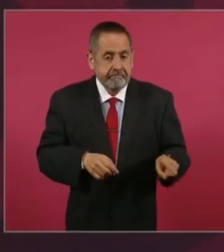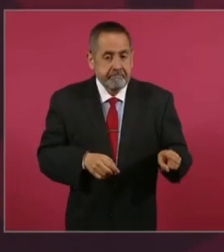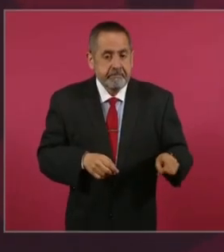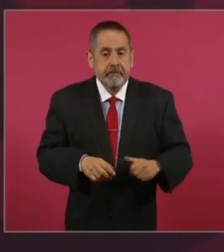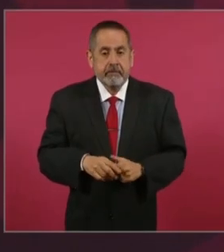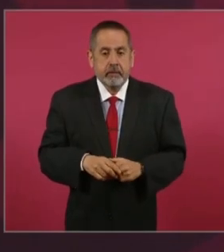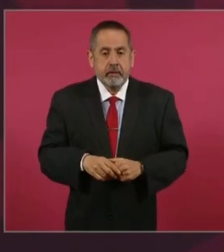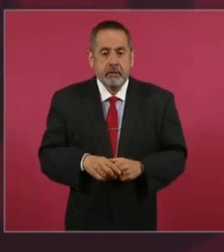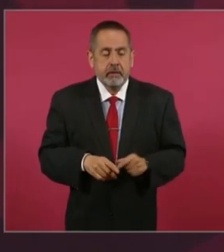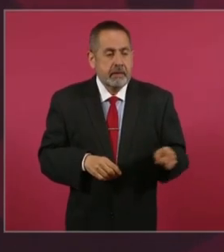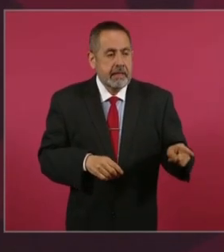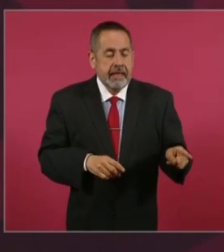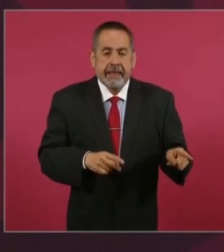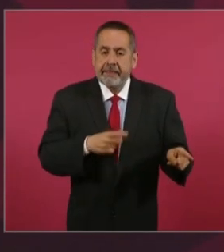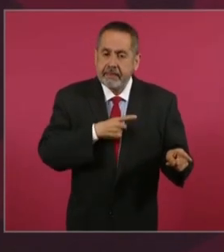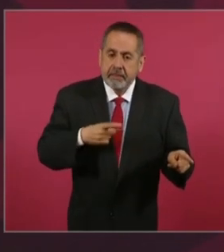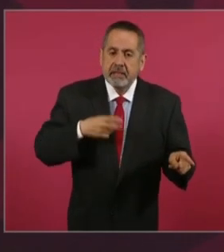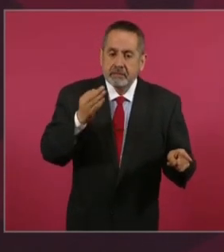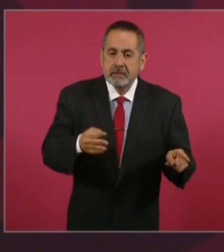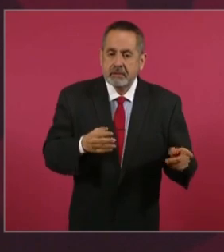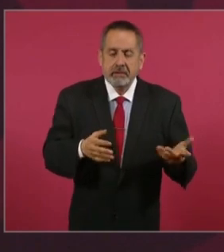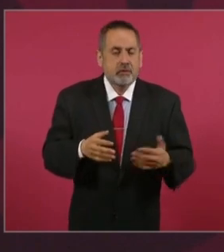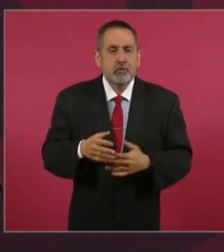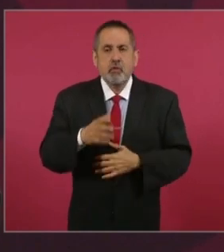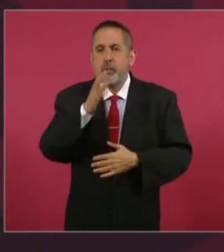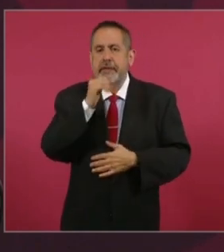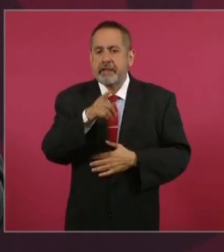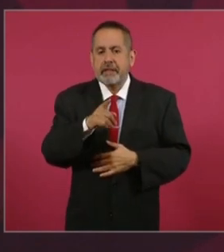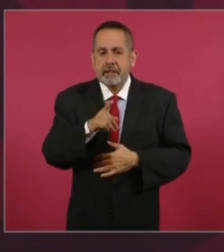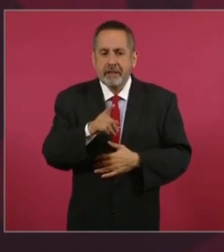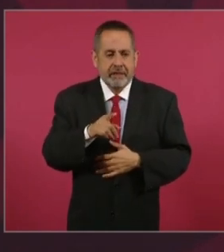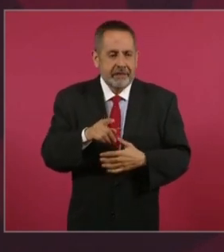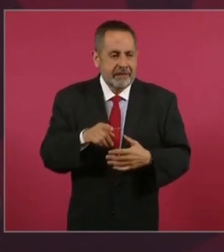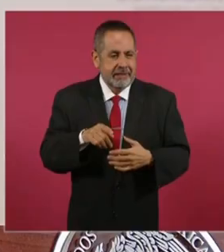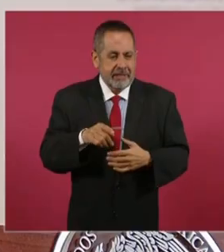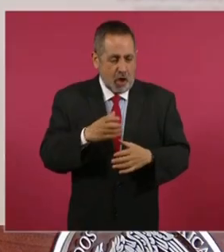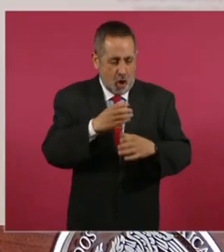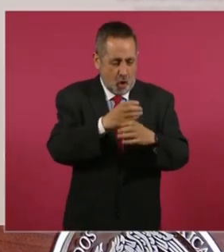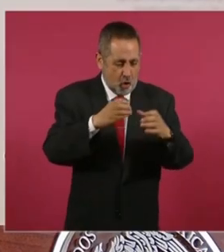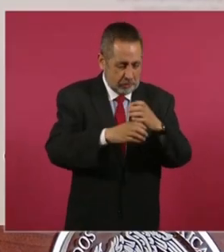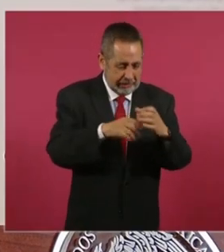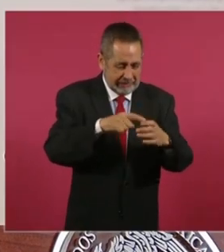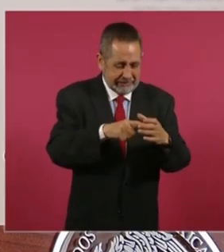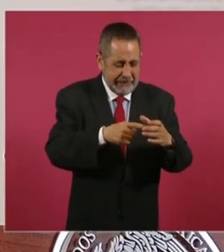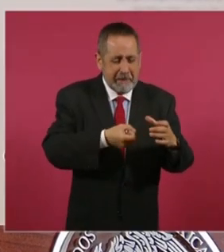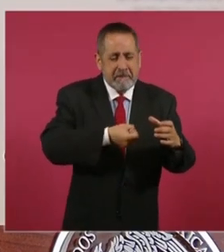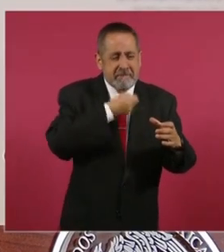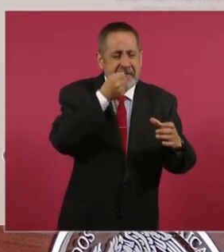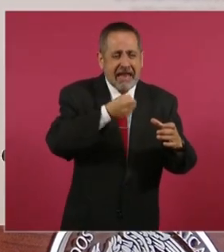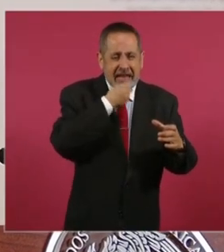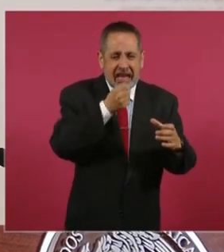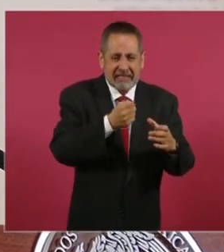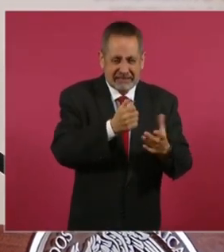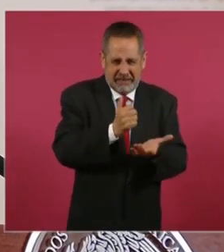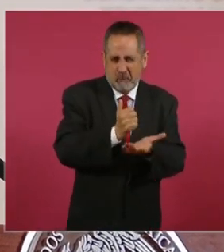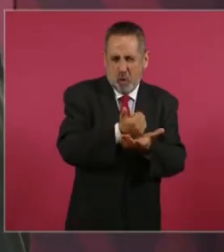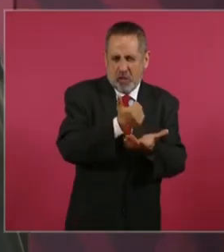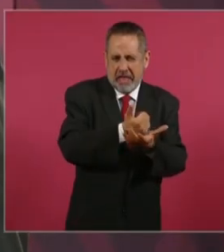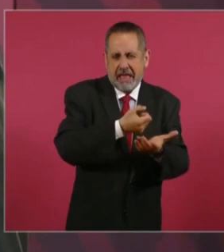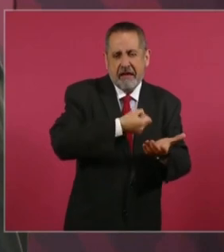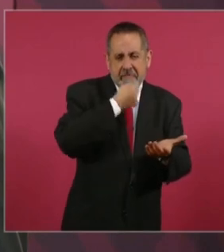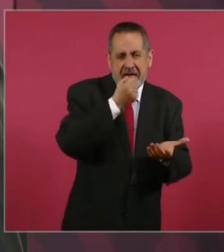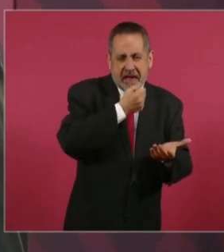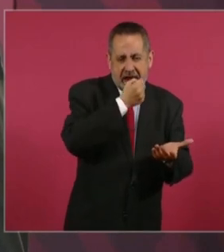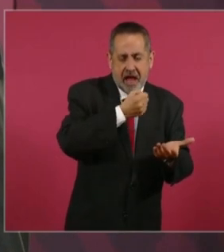y no quieren aceptar de que no se puede poner vino nuevo en botellas viejas